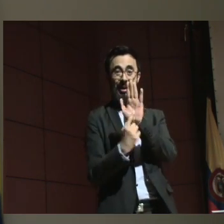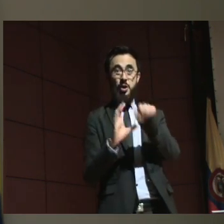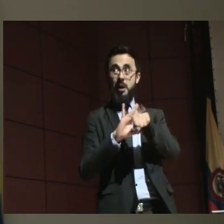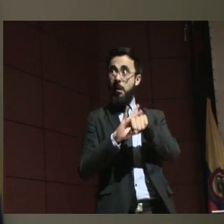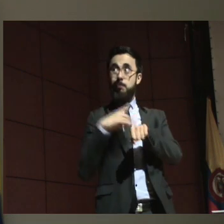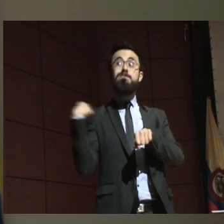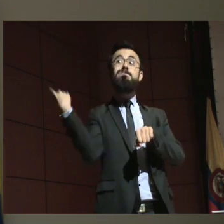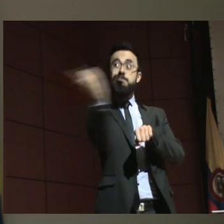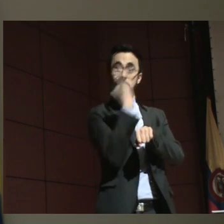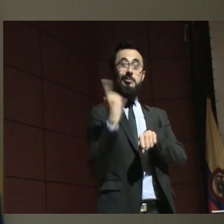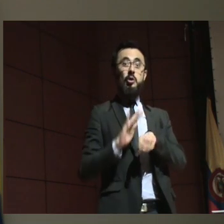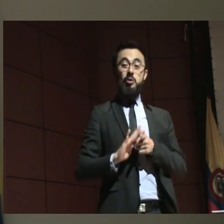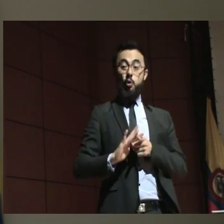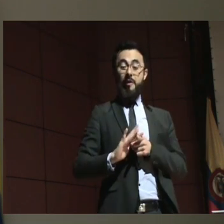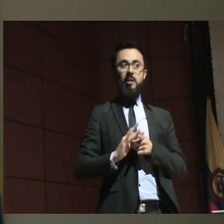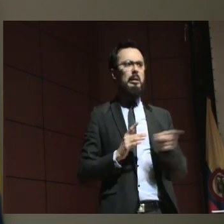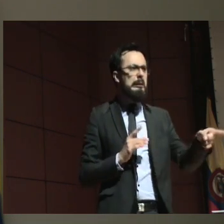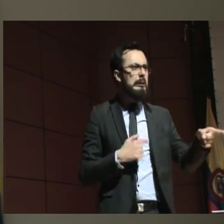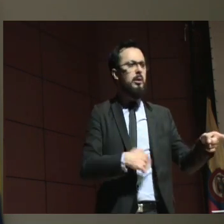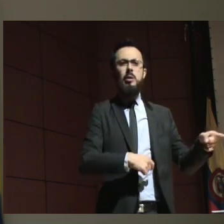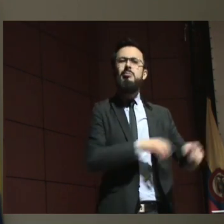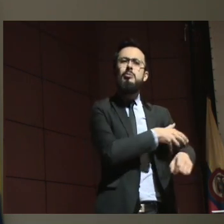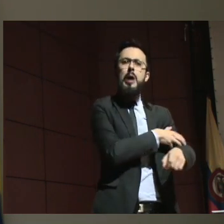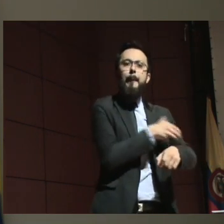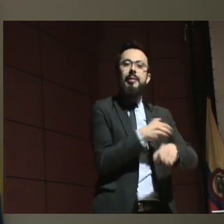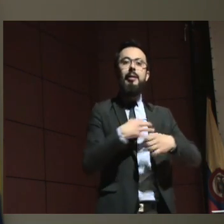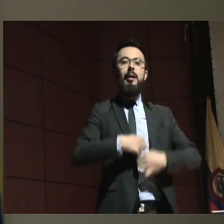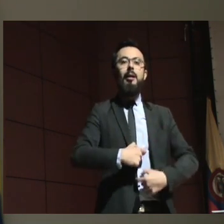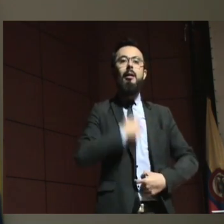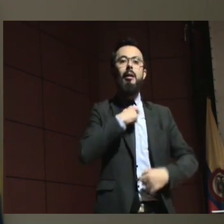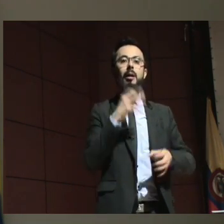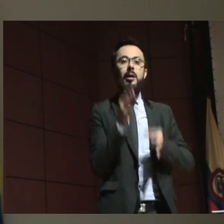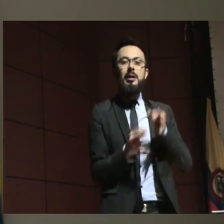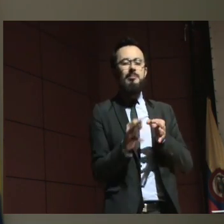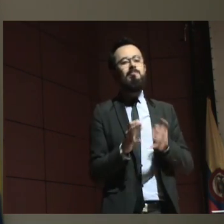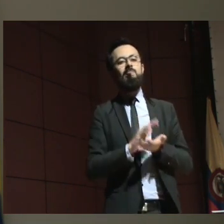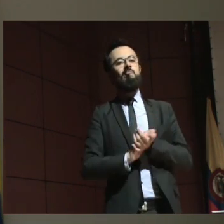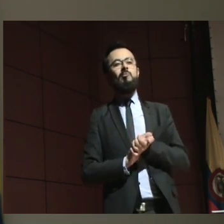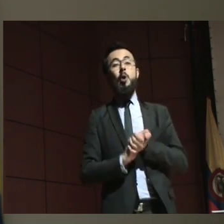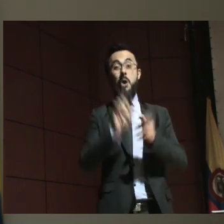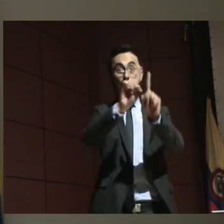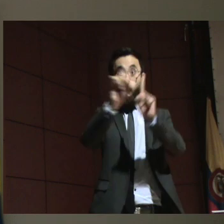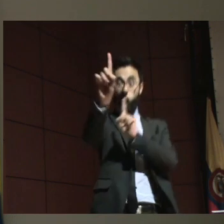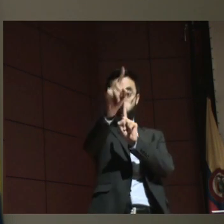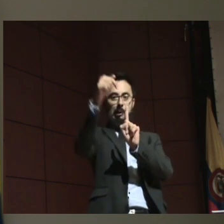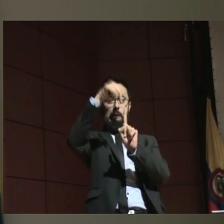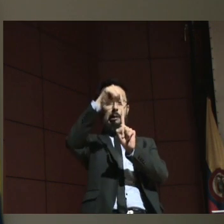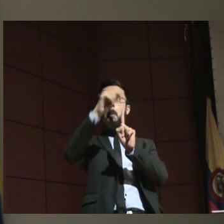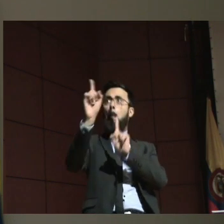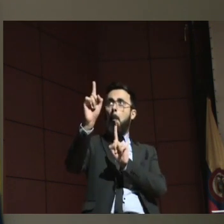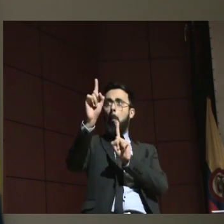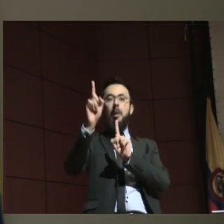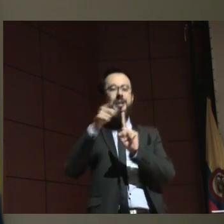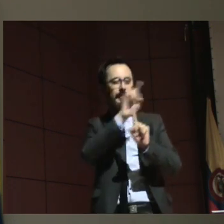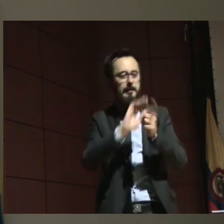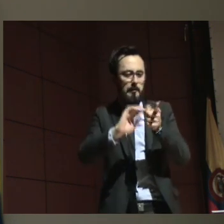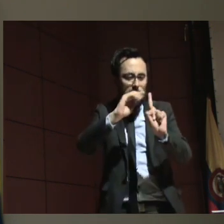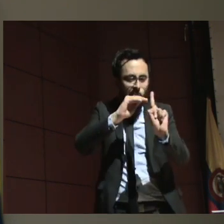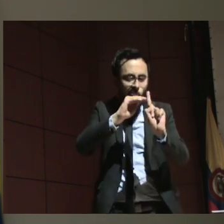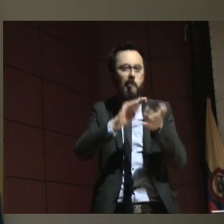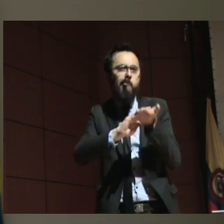actual de la capacidad legal de las personas con discapacidad es en la famosa rehabilitación del interdicto, que es uno de los